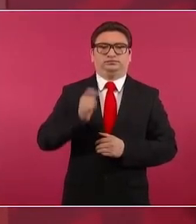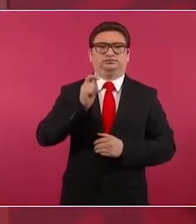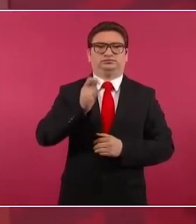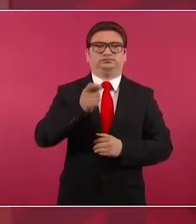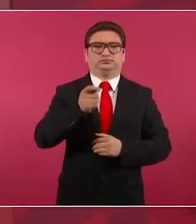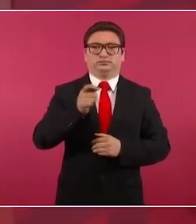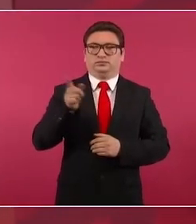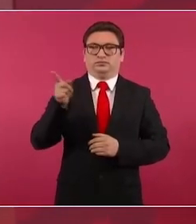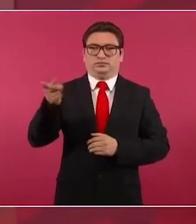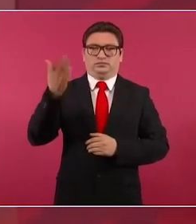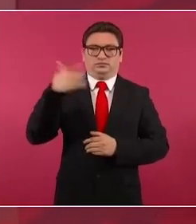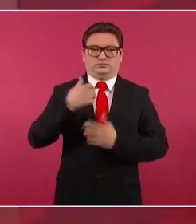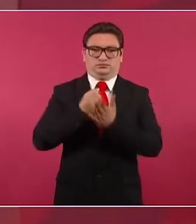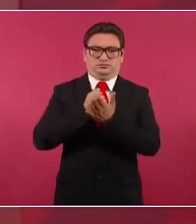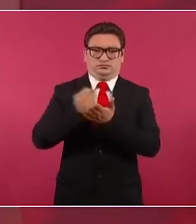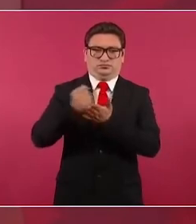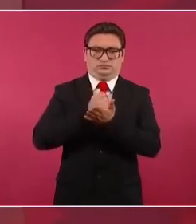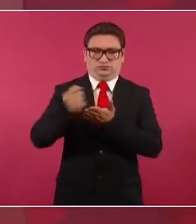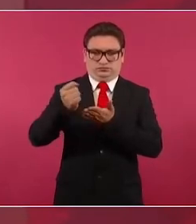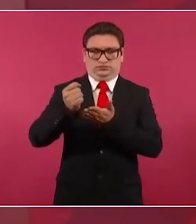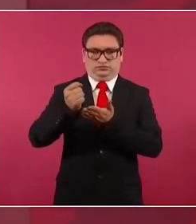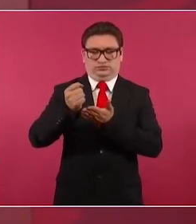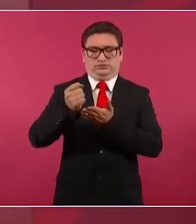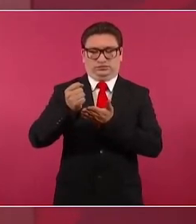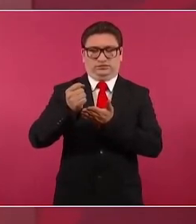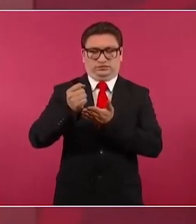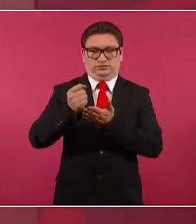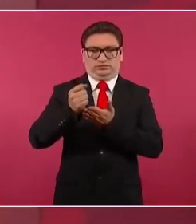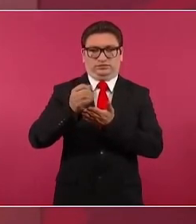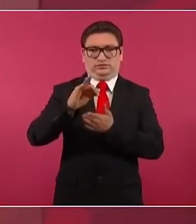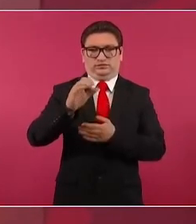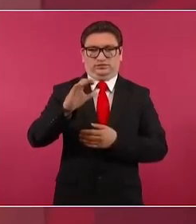crédito fiscal